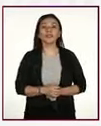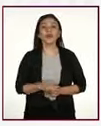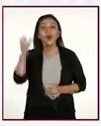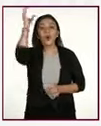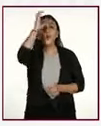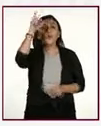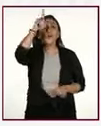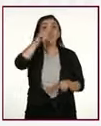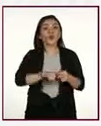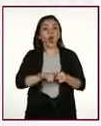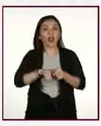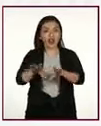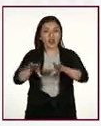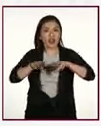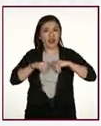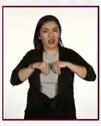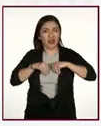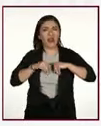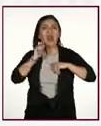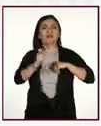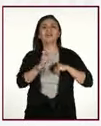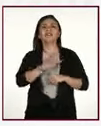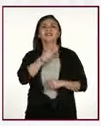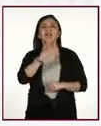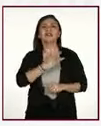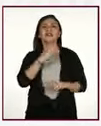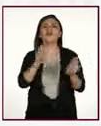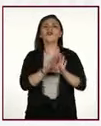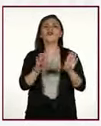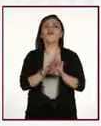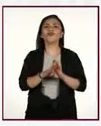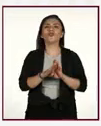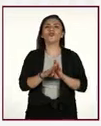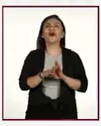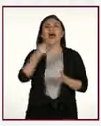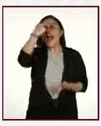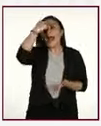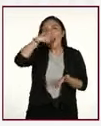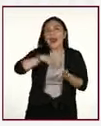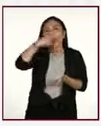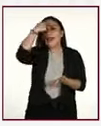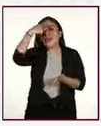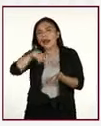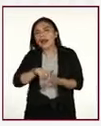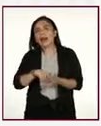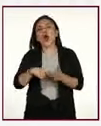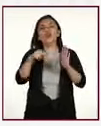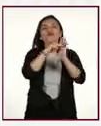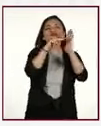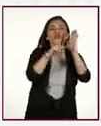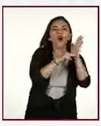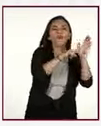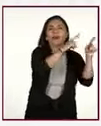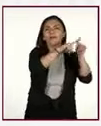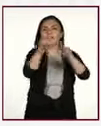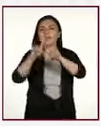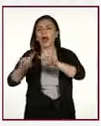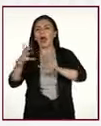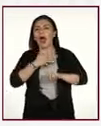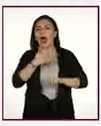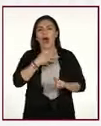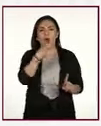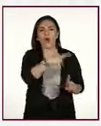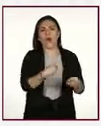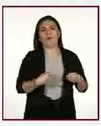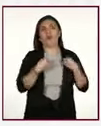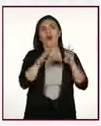cultural, que es la identificación con este sistema de creencias, con este sistema de normas que